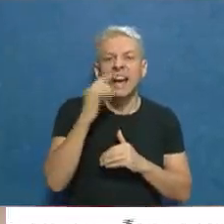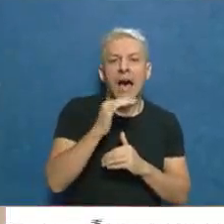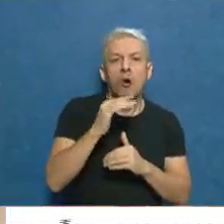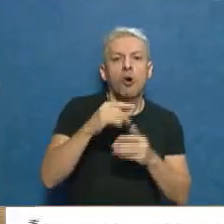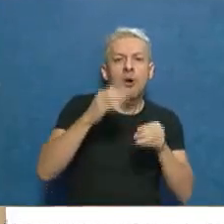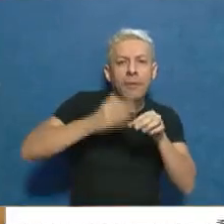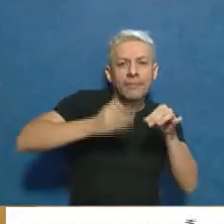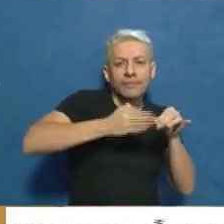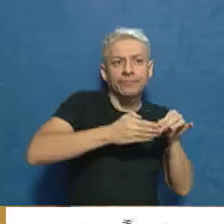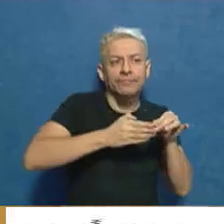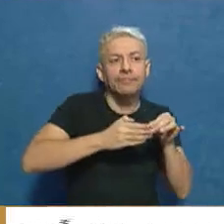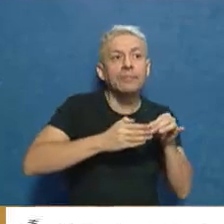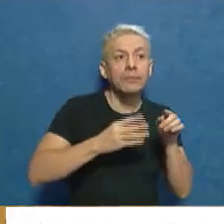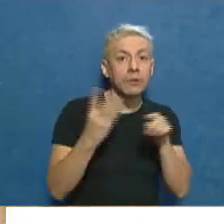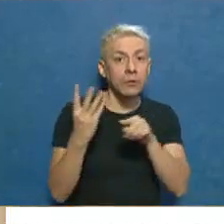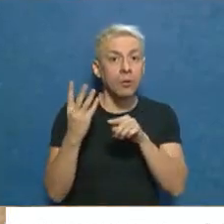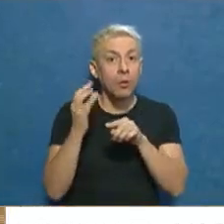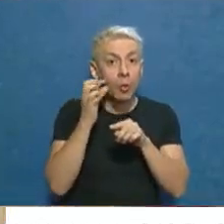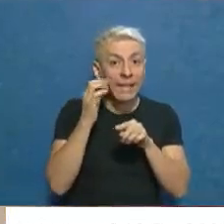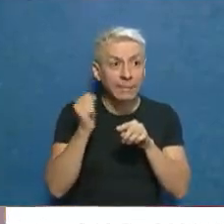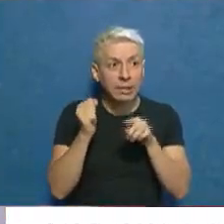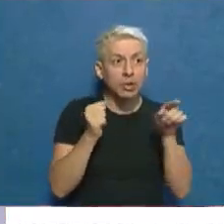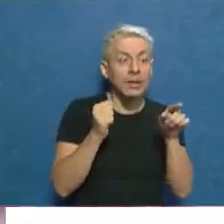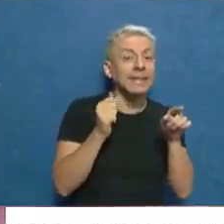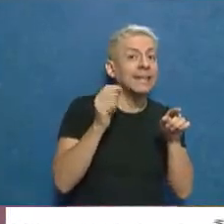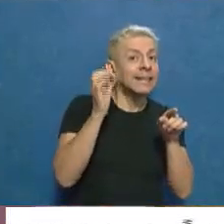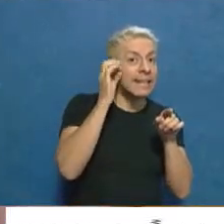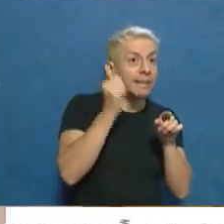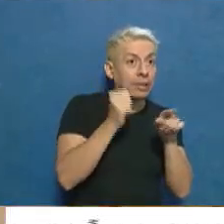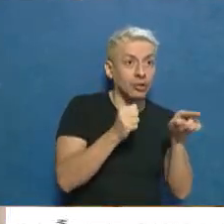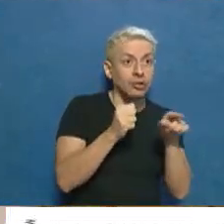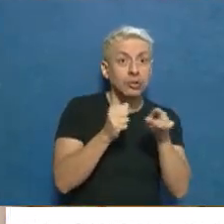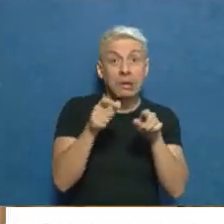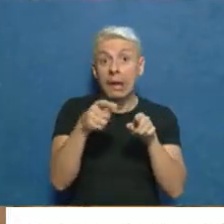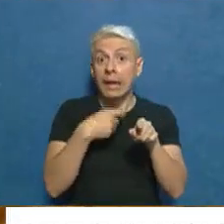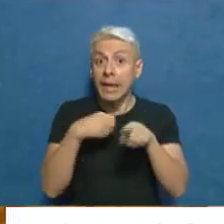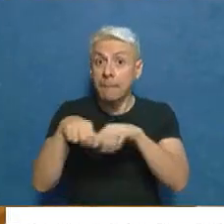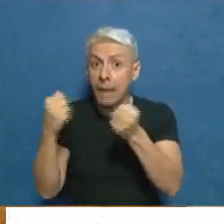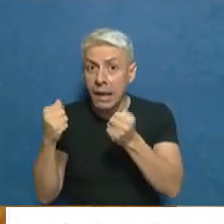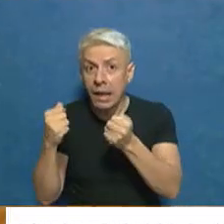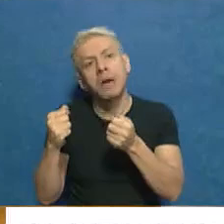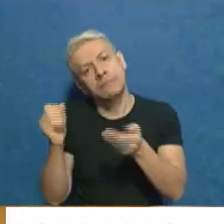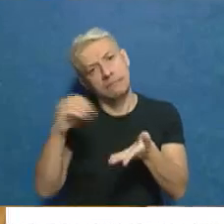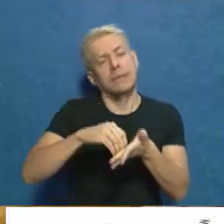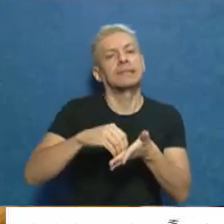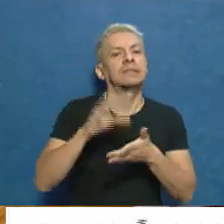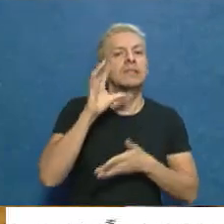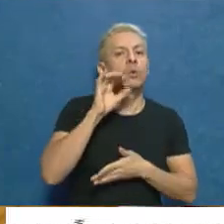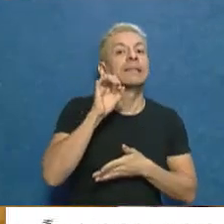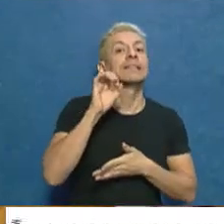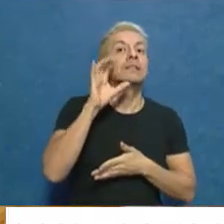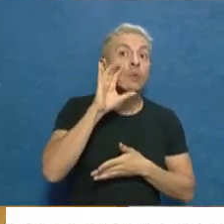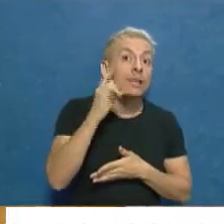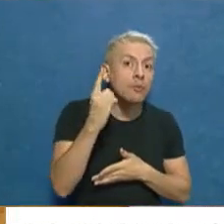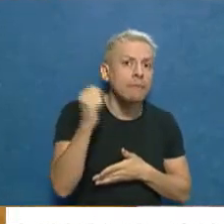acá tenemos 40 pesos, acá tenemos 30 pesos. El que quiere lo come con pan, hay que agregarle 51